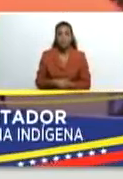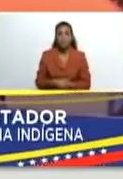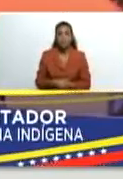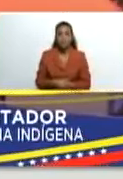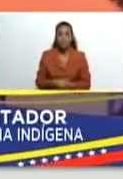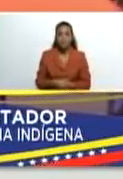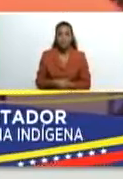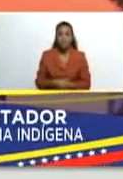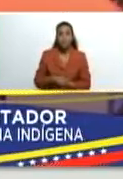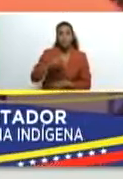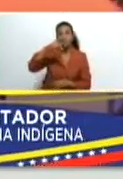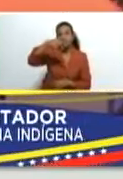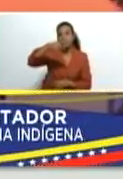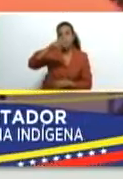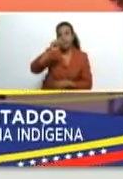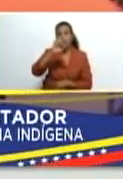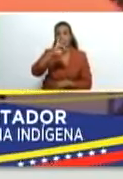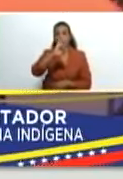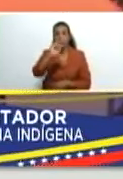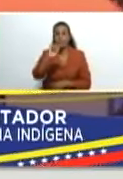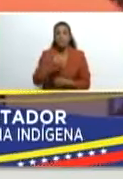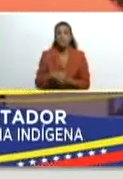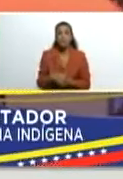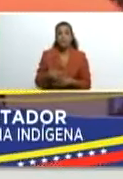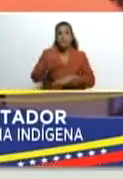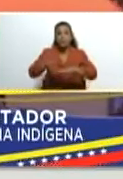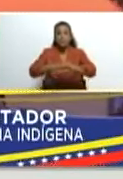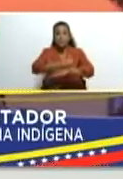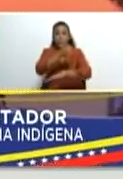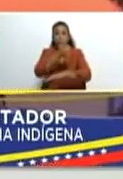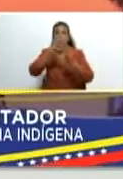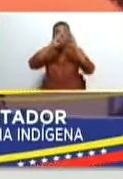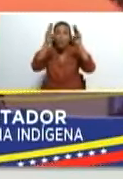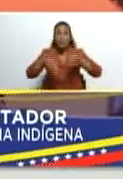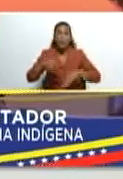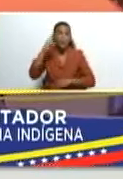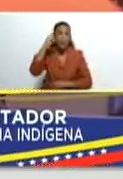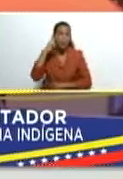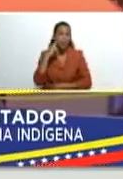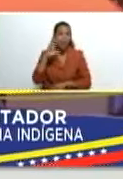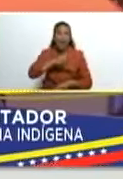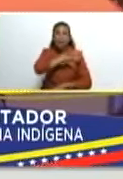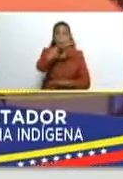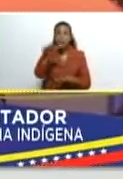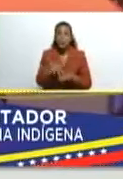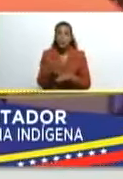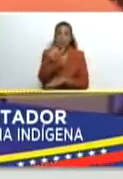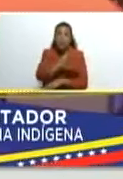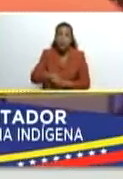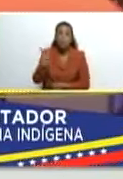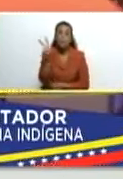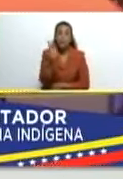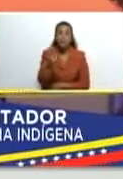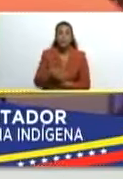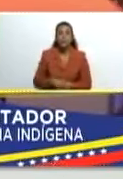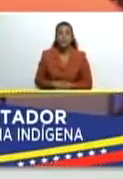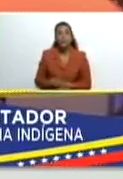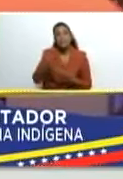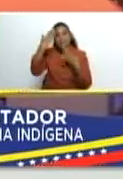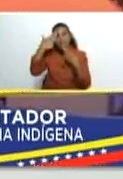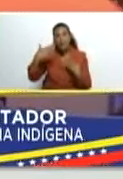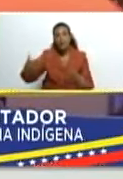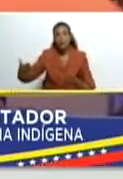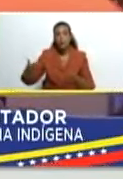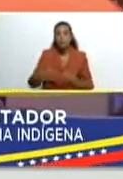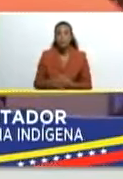Cariguarupay, directora de la Red de Museos Bolivarianos a nivel nacional. Saludos,